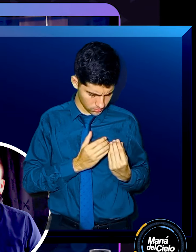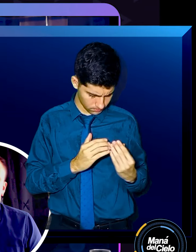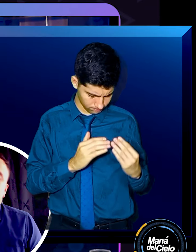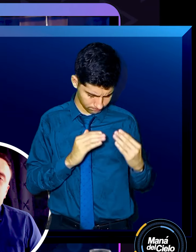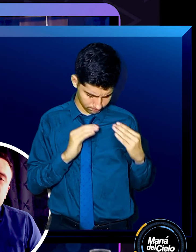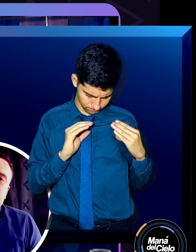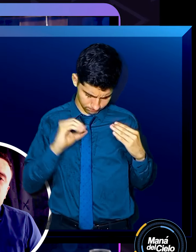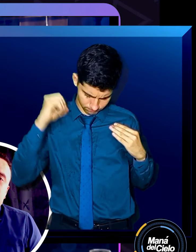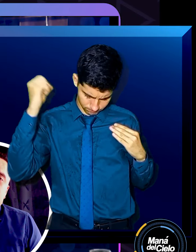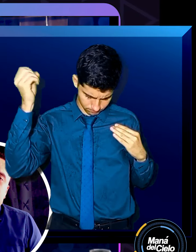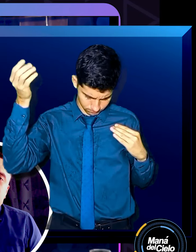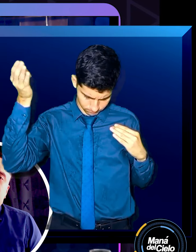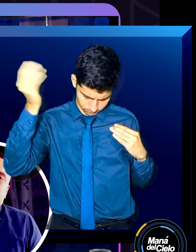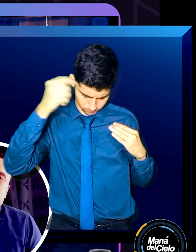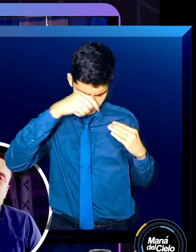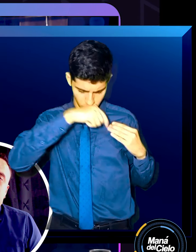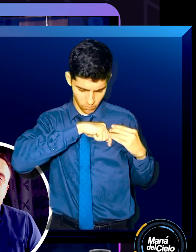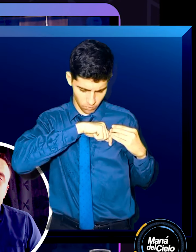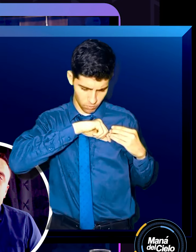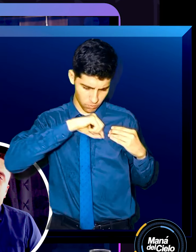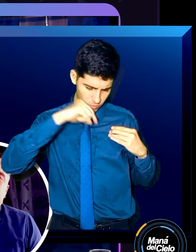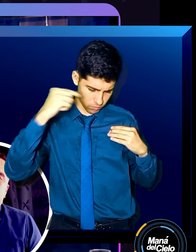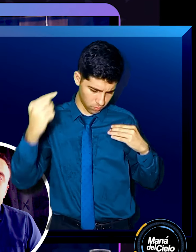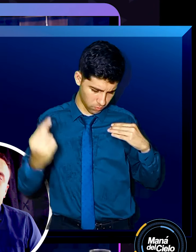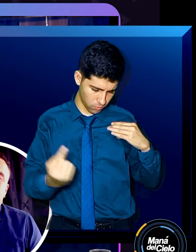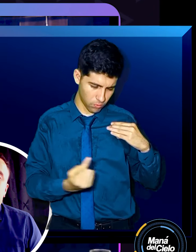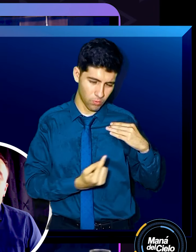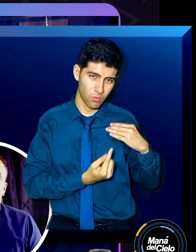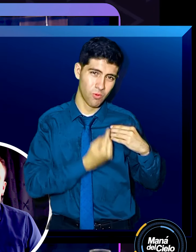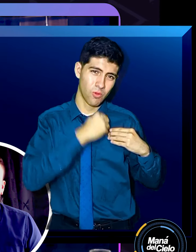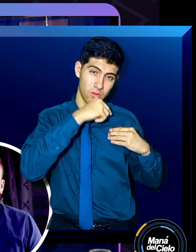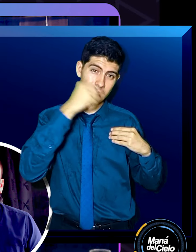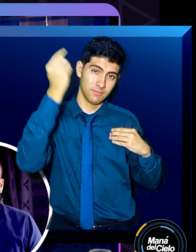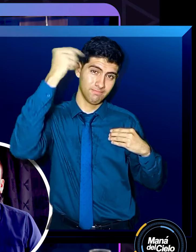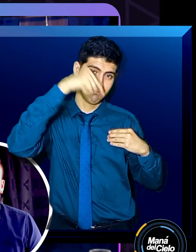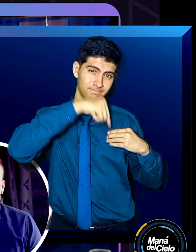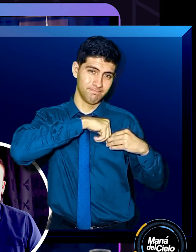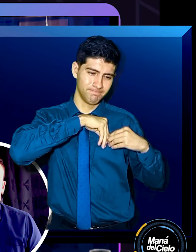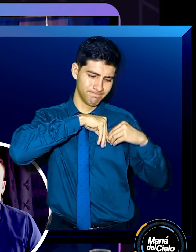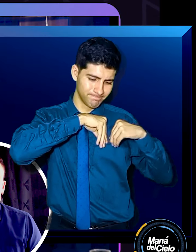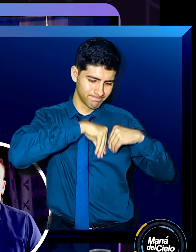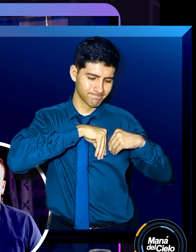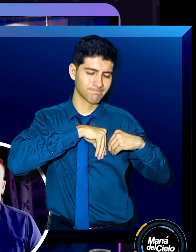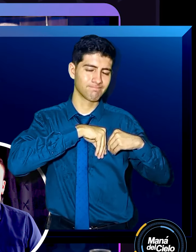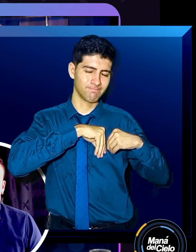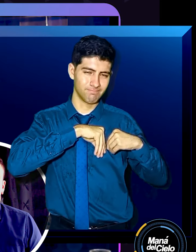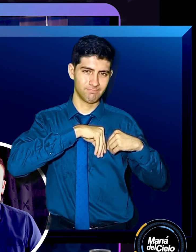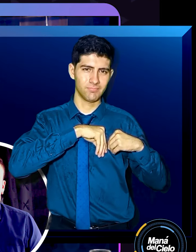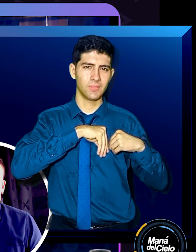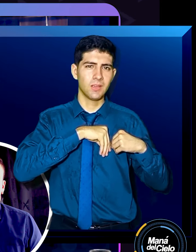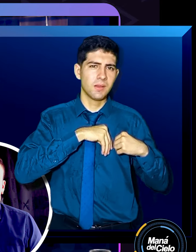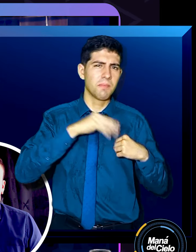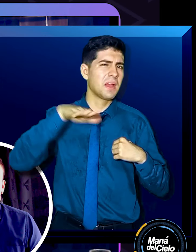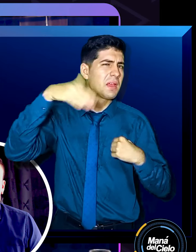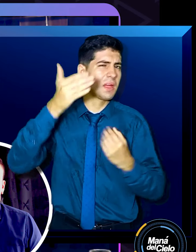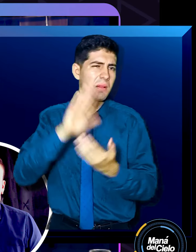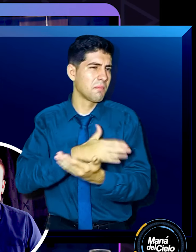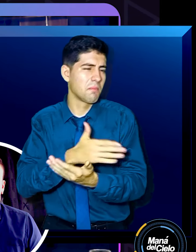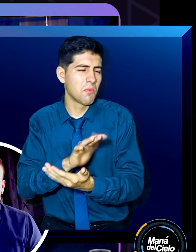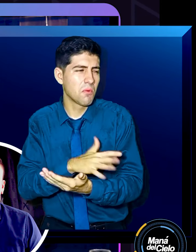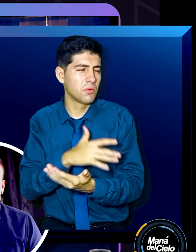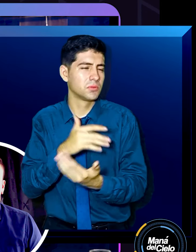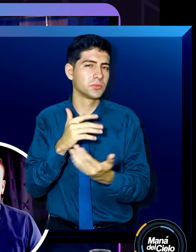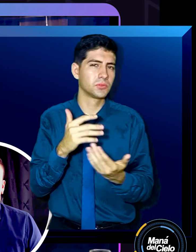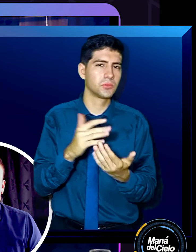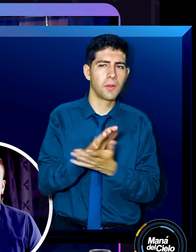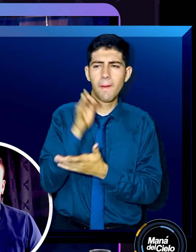corazón y escuche a Dios. Más allá del predicador, más allá de los músicos, más allá de los sermones, está